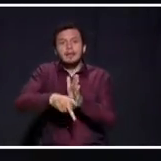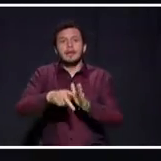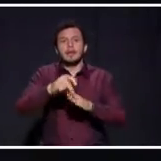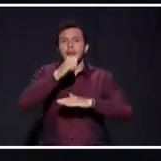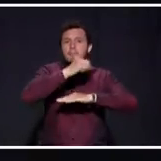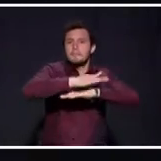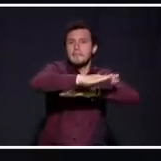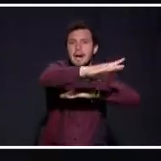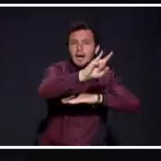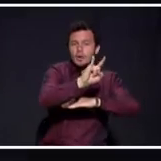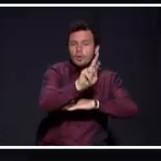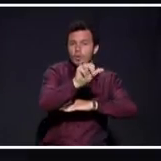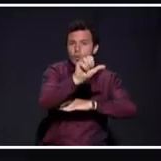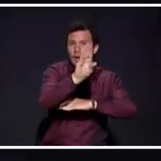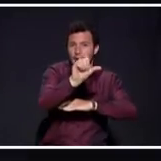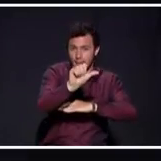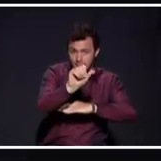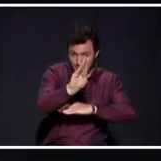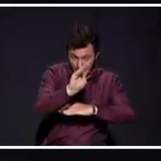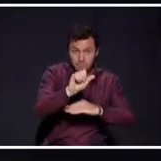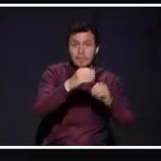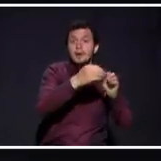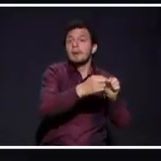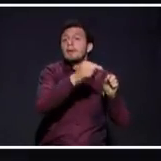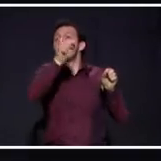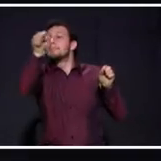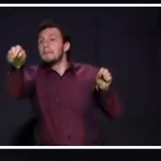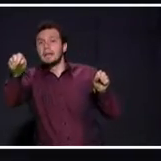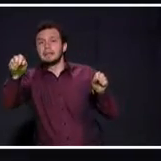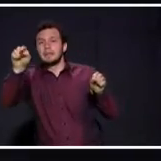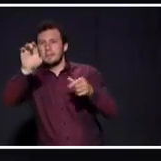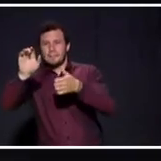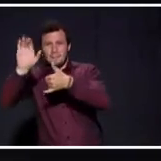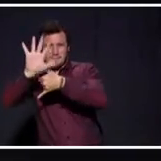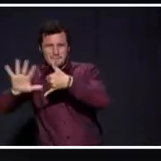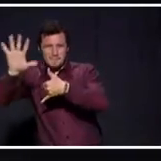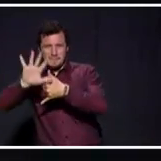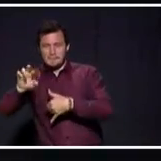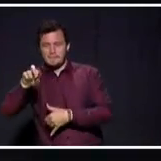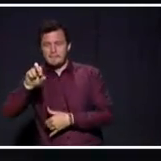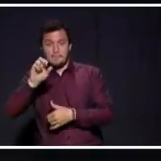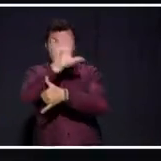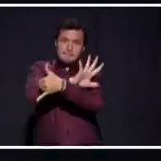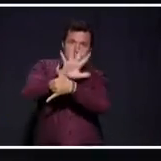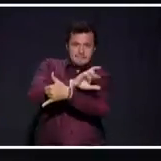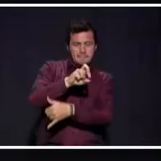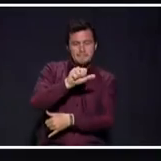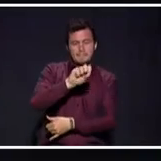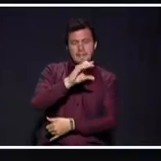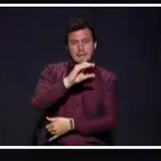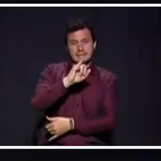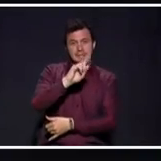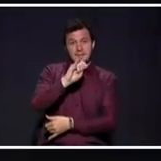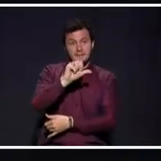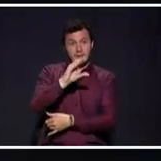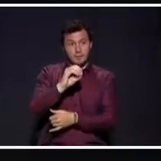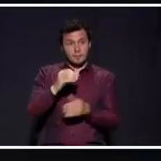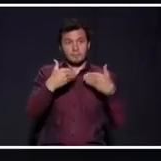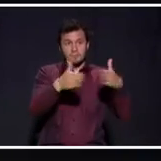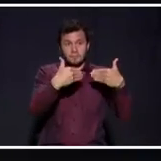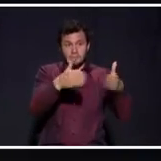pacífico para hacerle competencia al canal de panamá que hoy ya está saturado y el mundo necesita una alternativa al canal de panamá esa